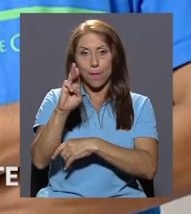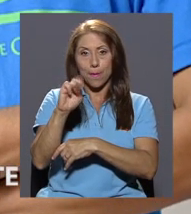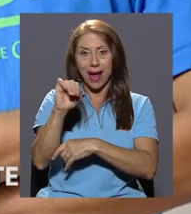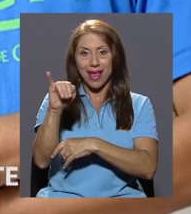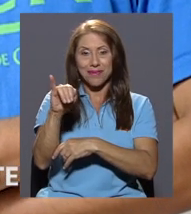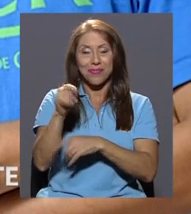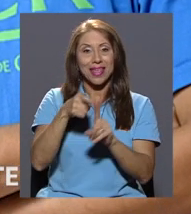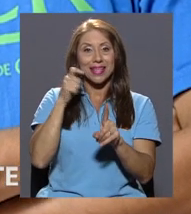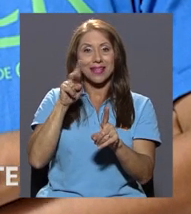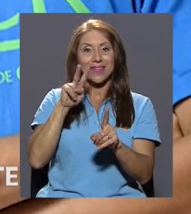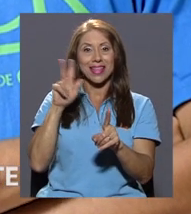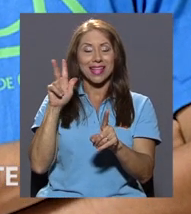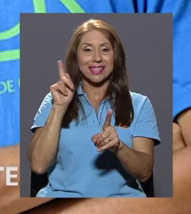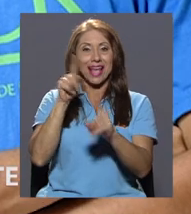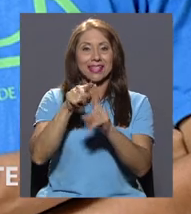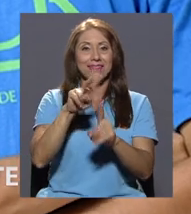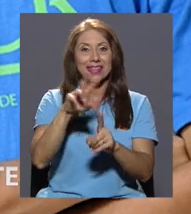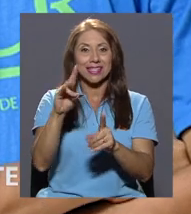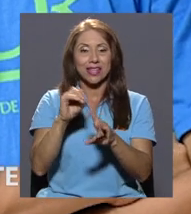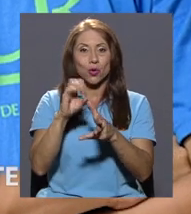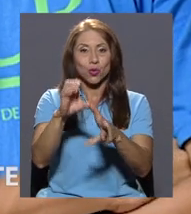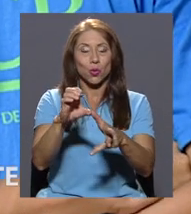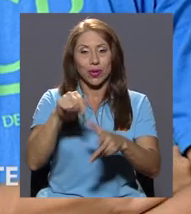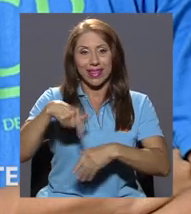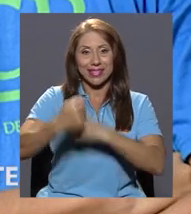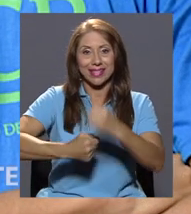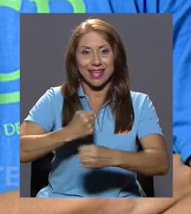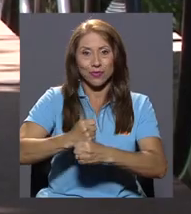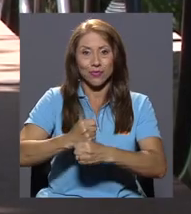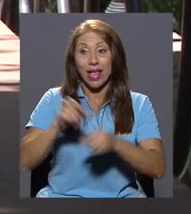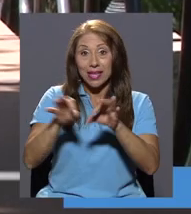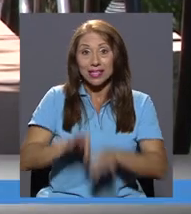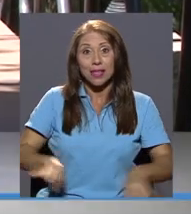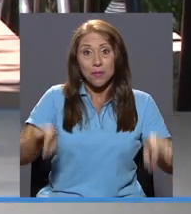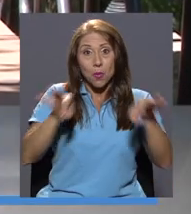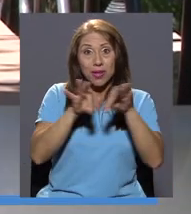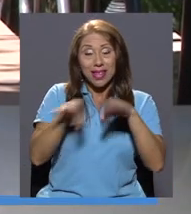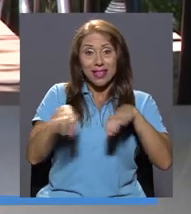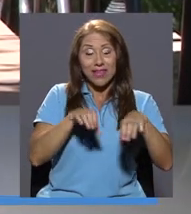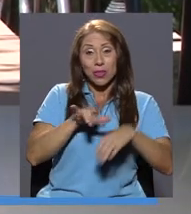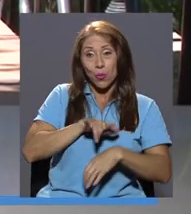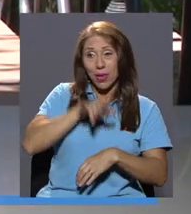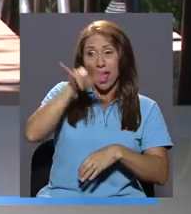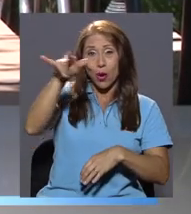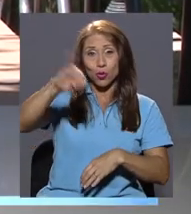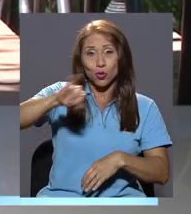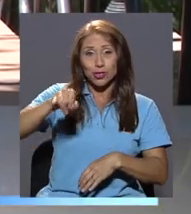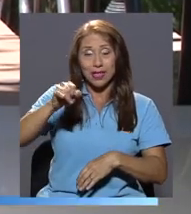al 27 de octubre de 2018. A este importante evento viajó José Pablo